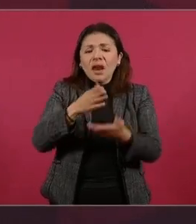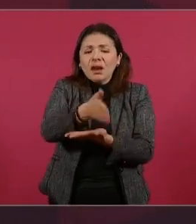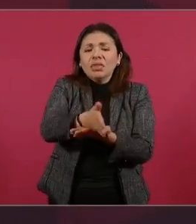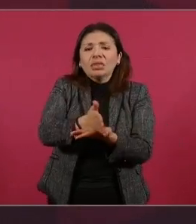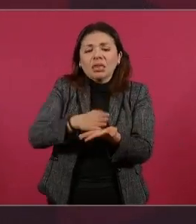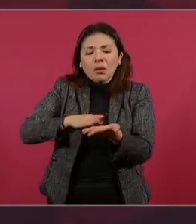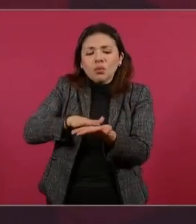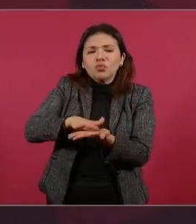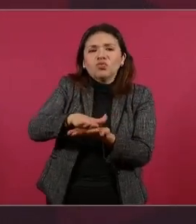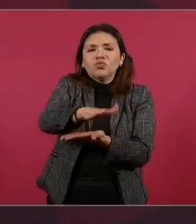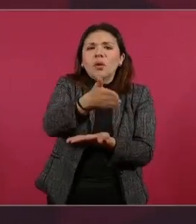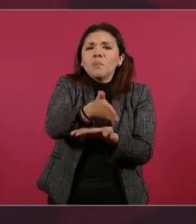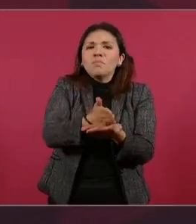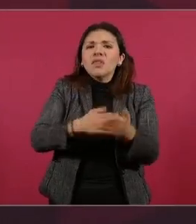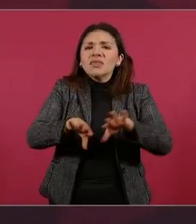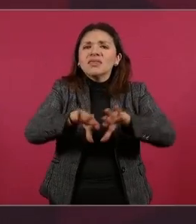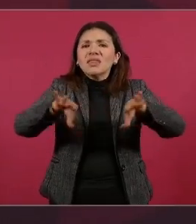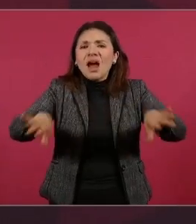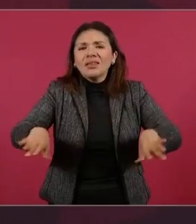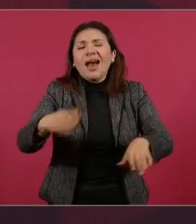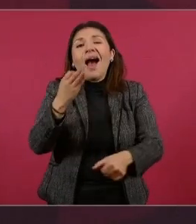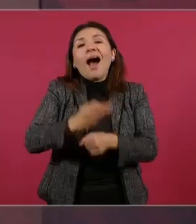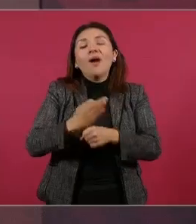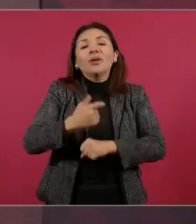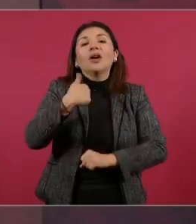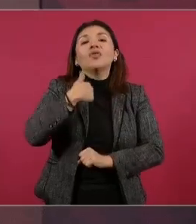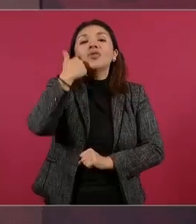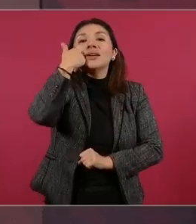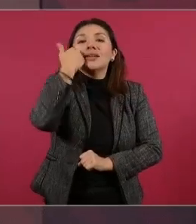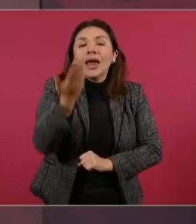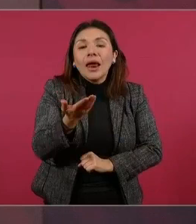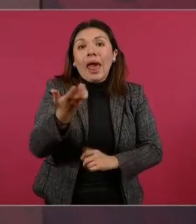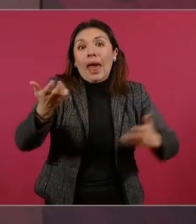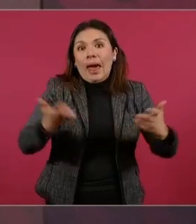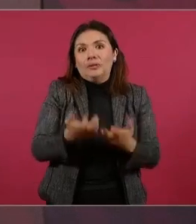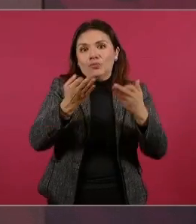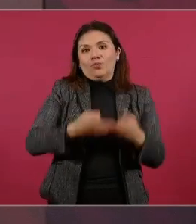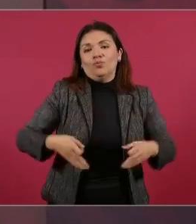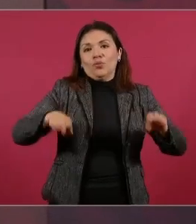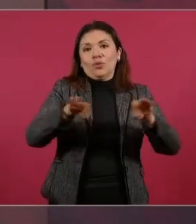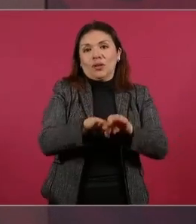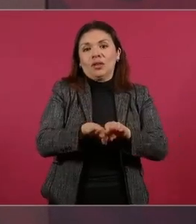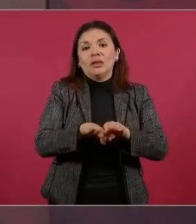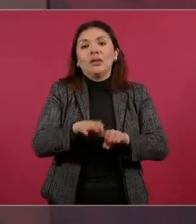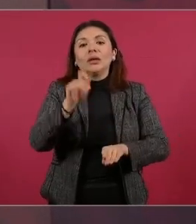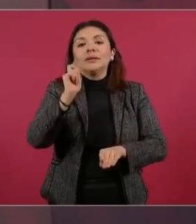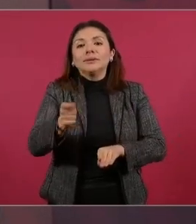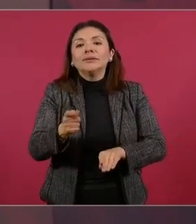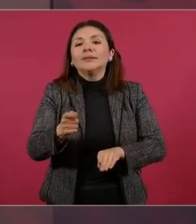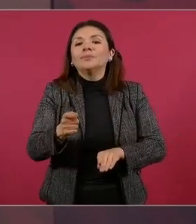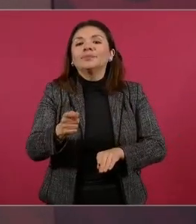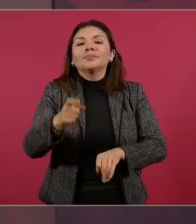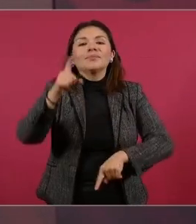muy importante lo que queremos es eh